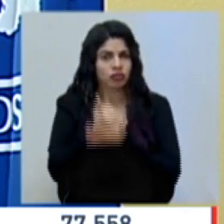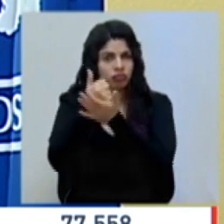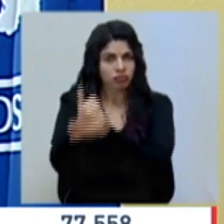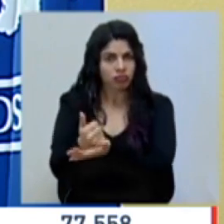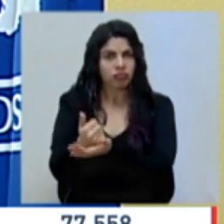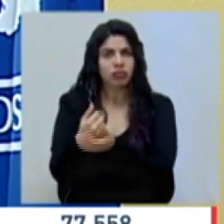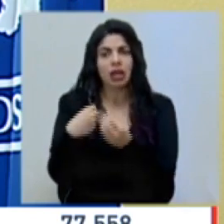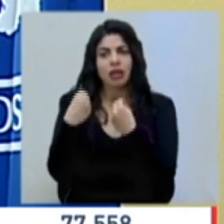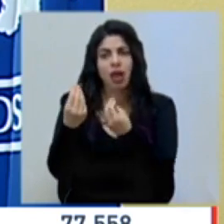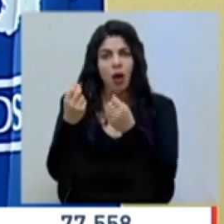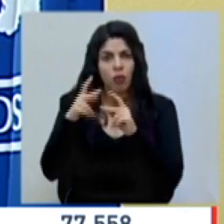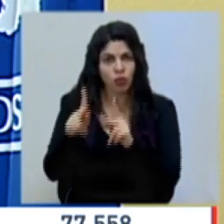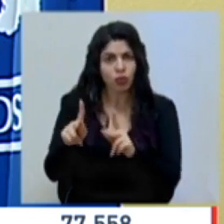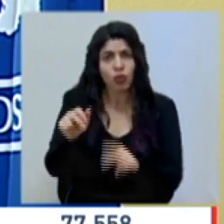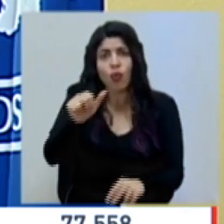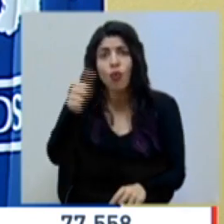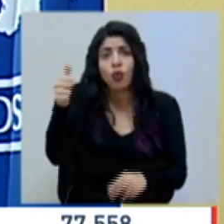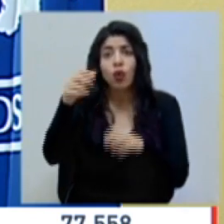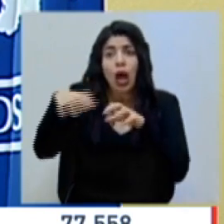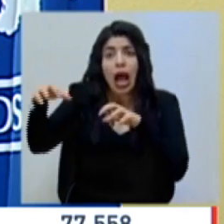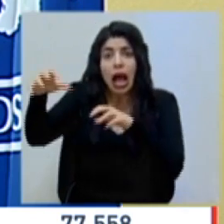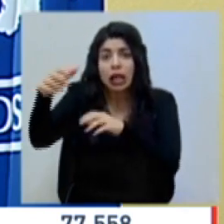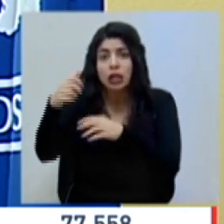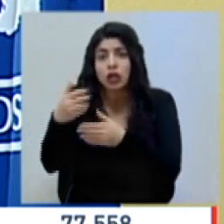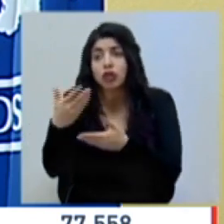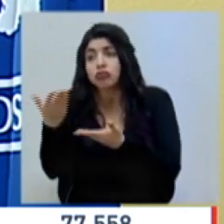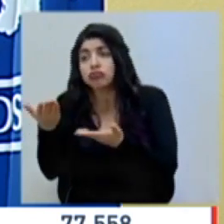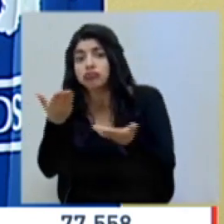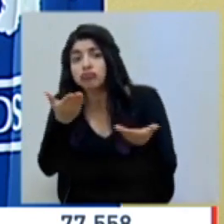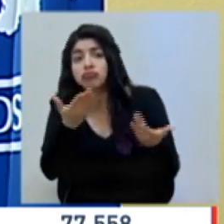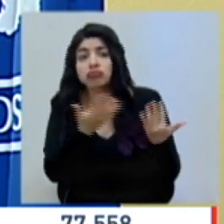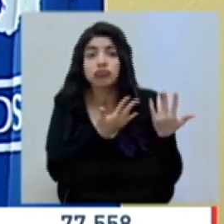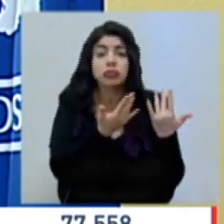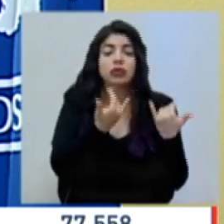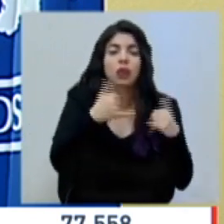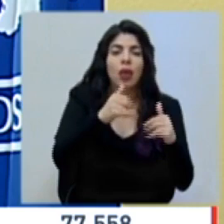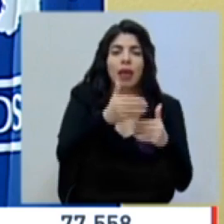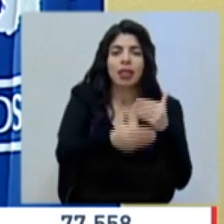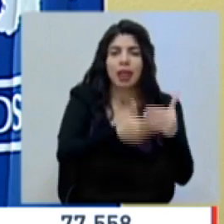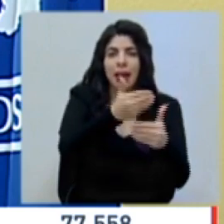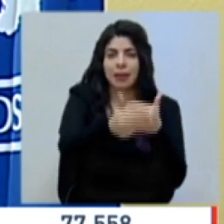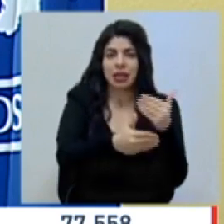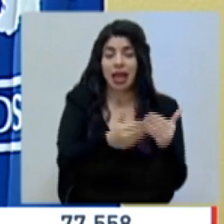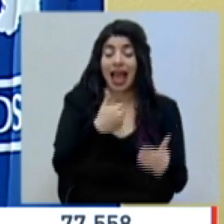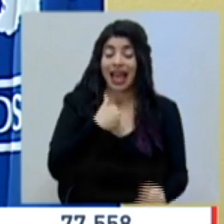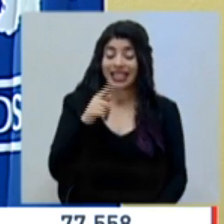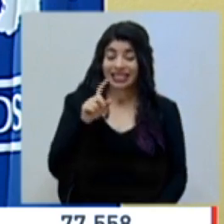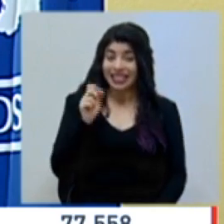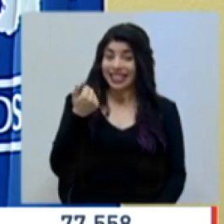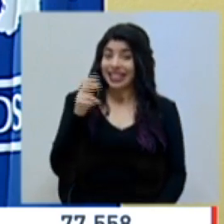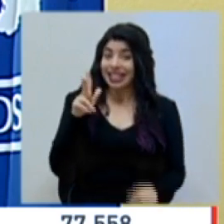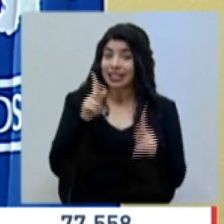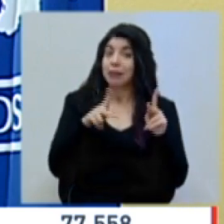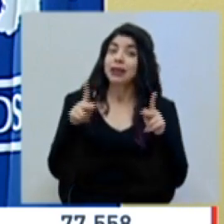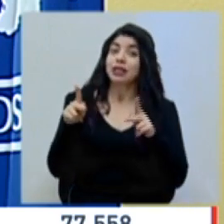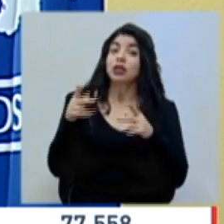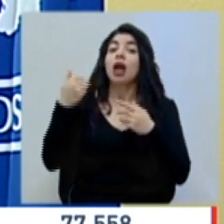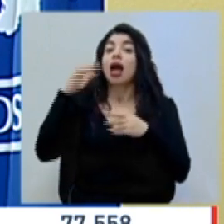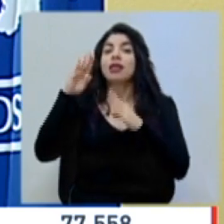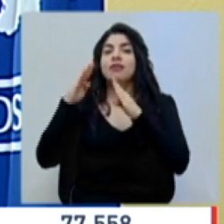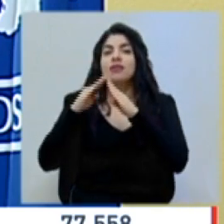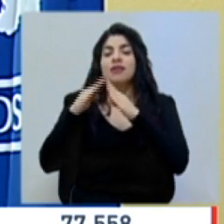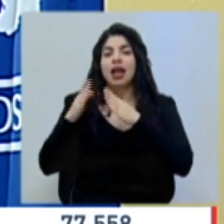abierto la posibilidad a otros cantones, pero todavía estamos en ese trámite. Hay 113 personas de condición de